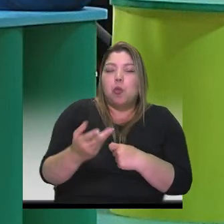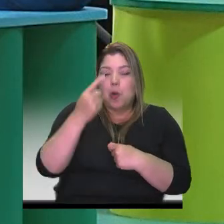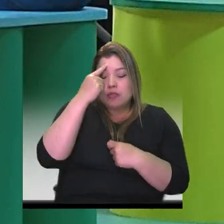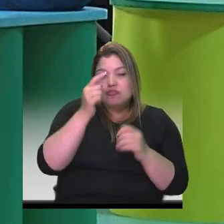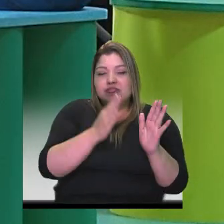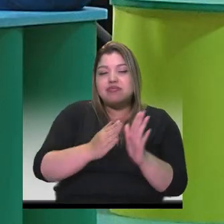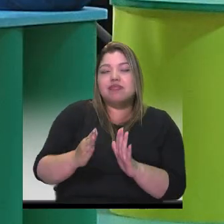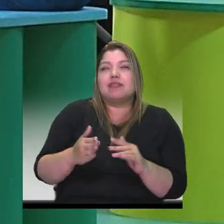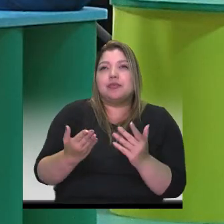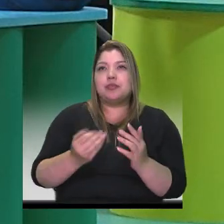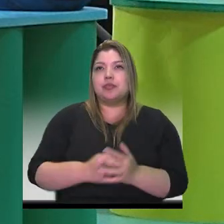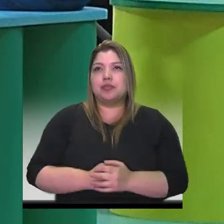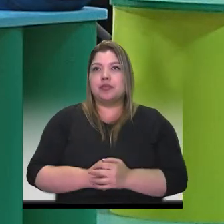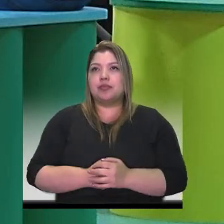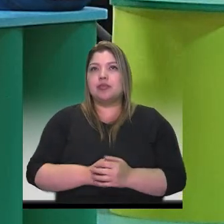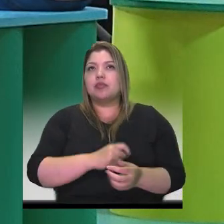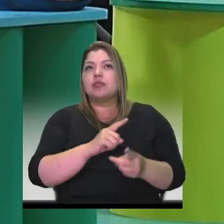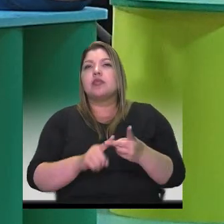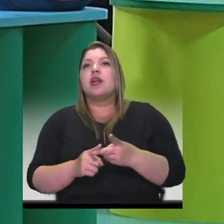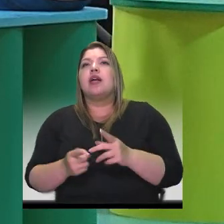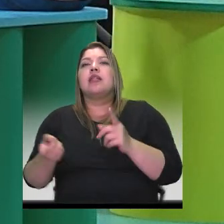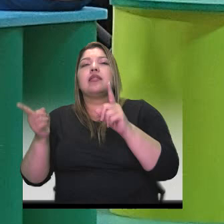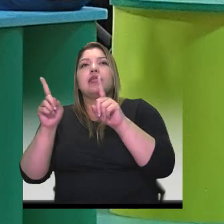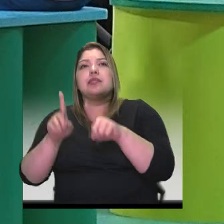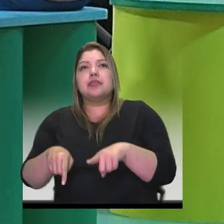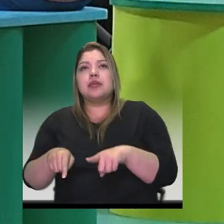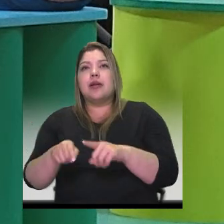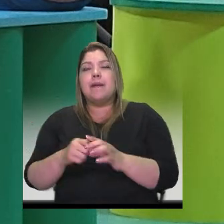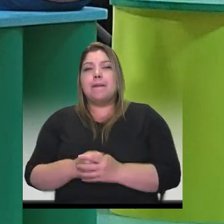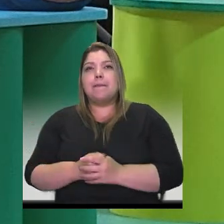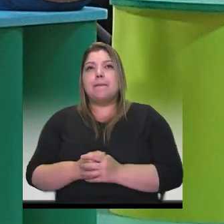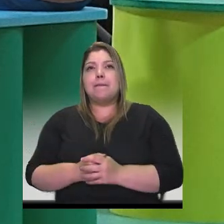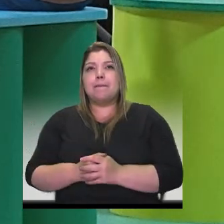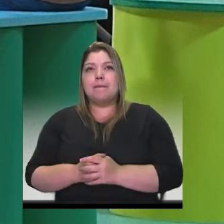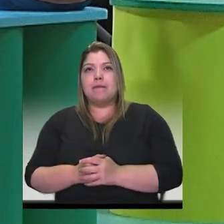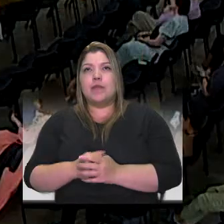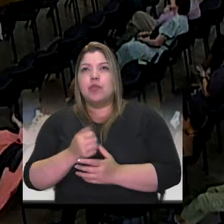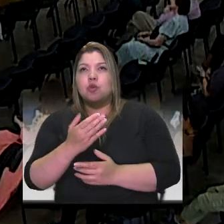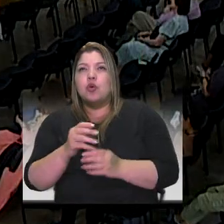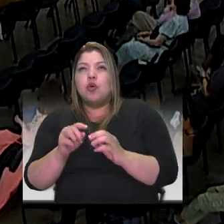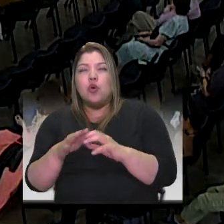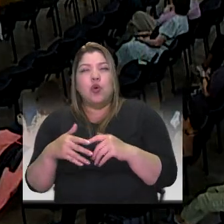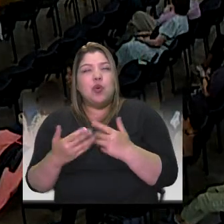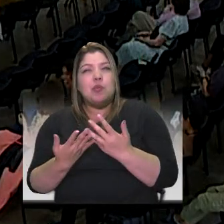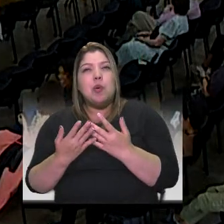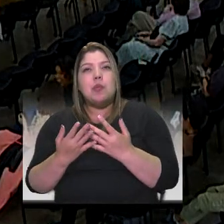¿Y cómo relocalizamos en mayor medida y hacemos más robusto